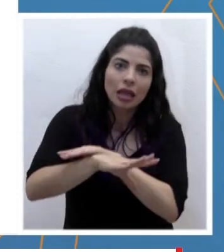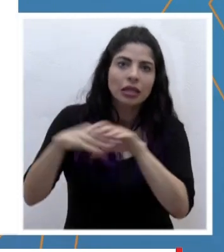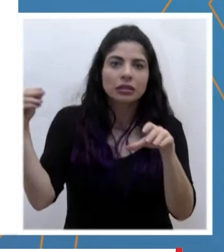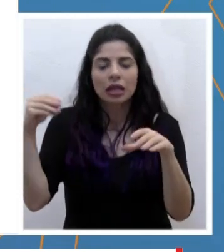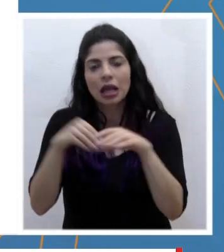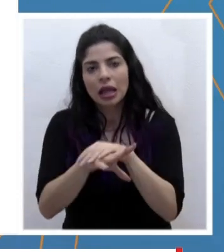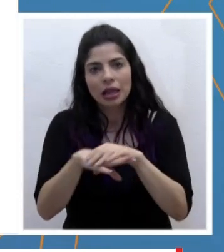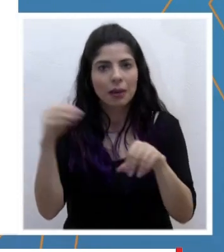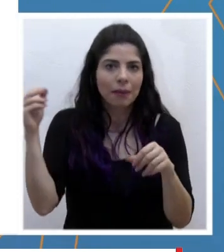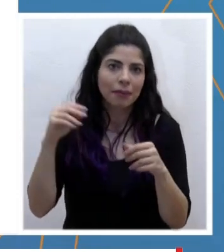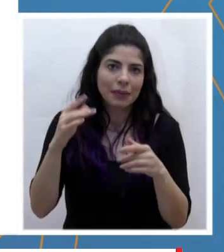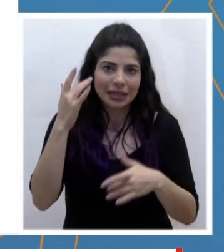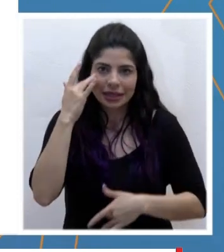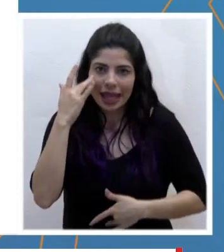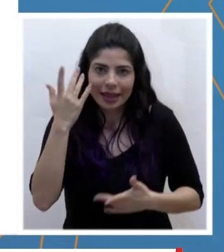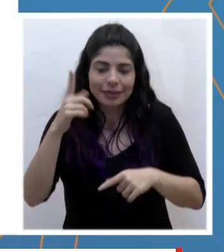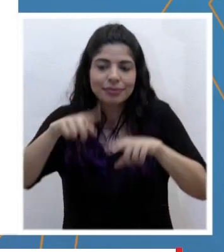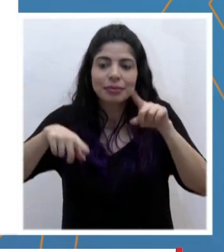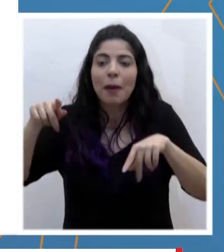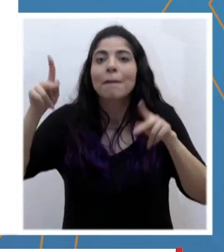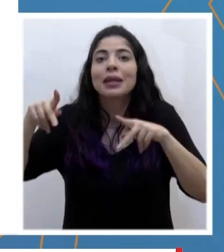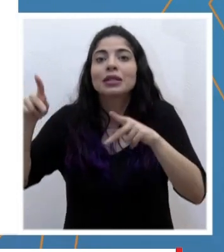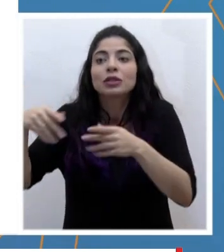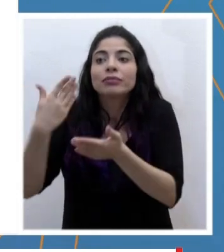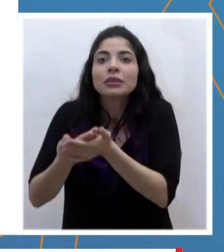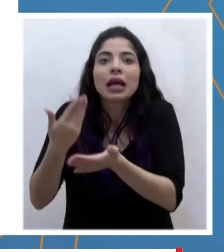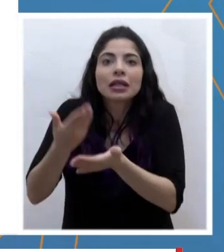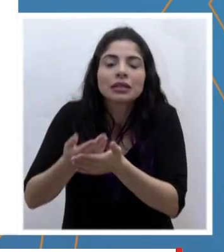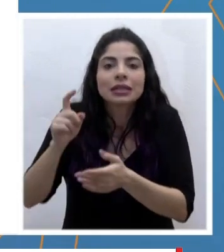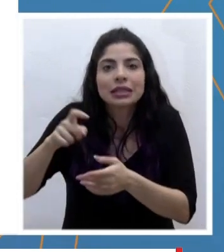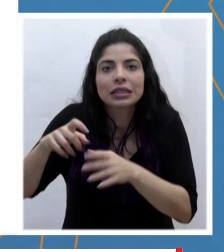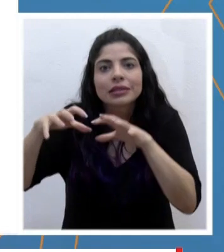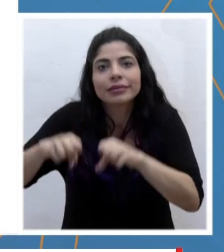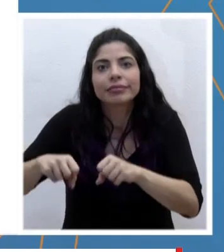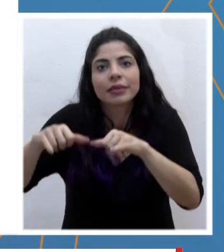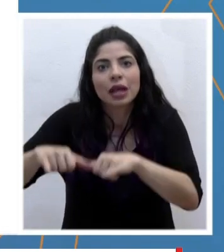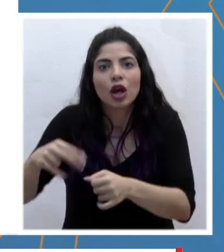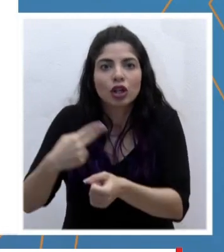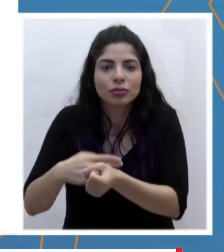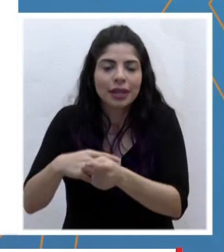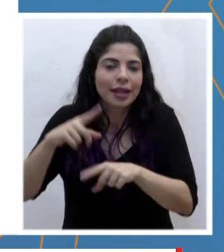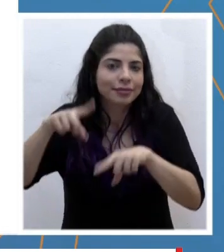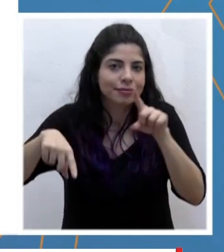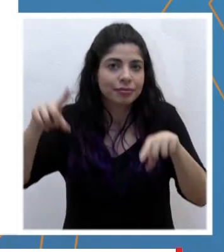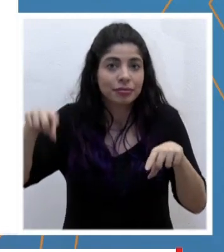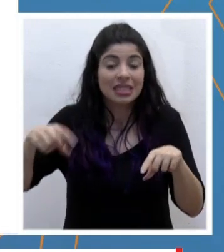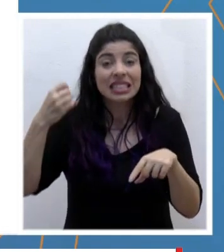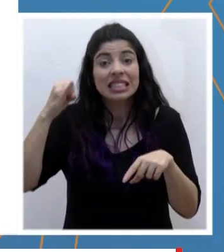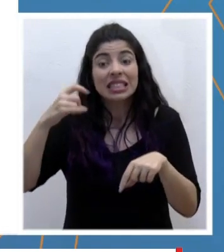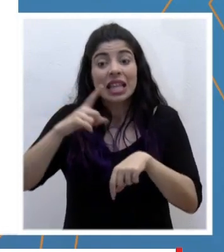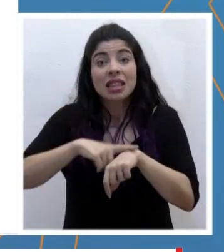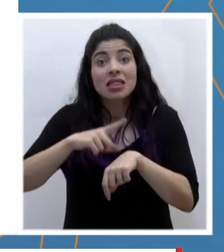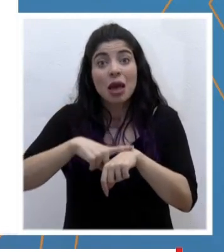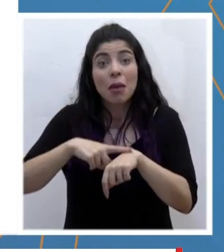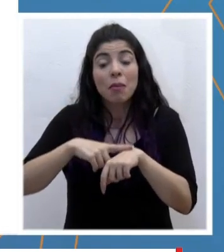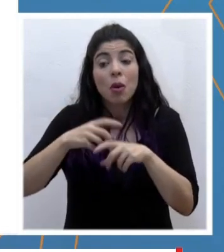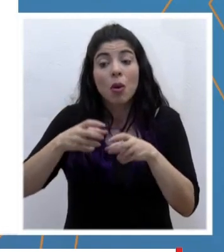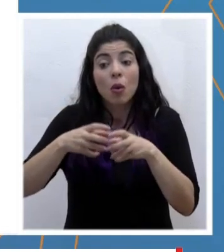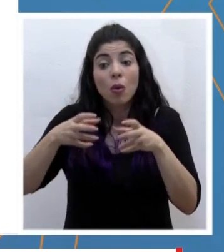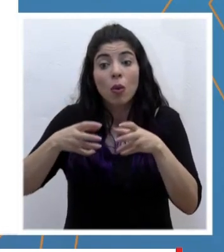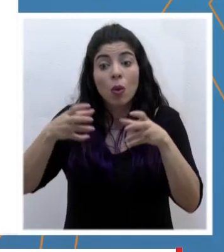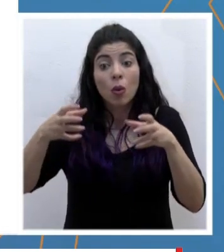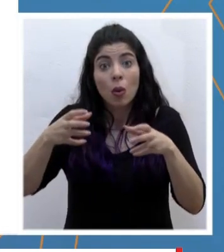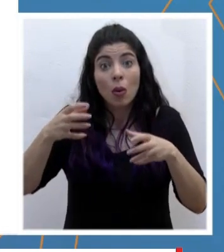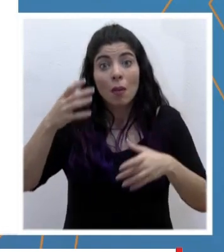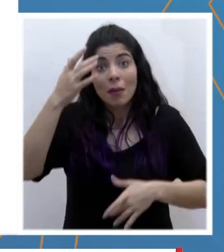saliendo pacientes, según la cantidad de personas que ingresan y permanecen hospitalizados. Si aumenta un poco de tiempo la cantidad de pacientes que